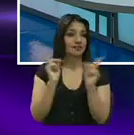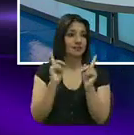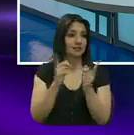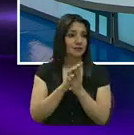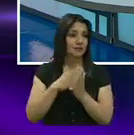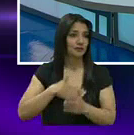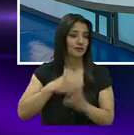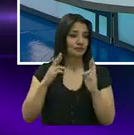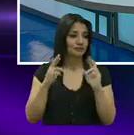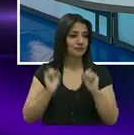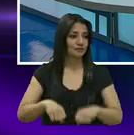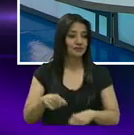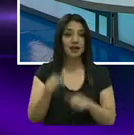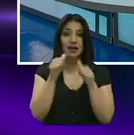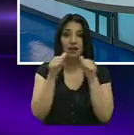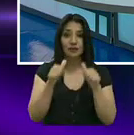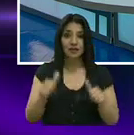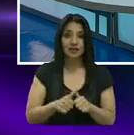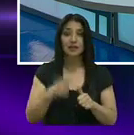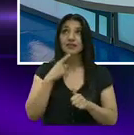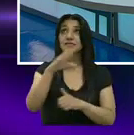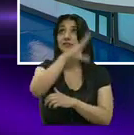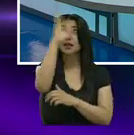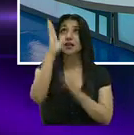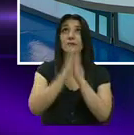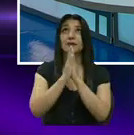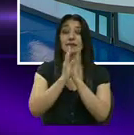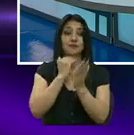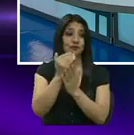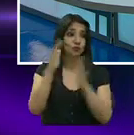en las abuelitas al cielo